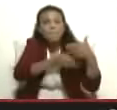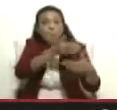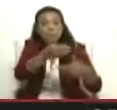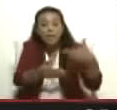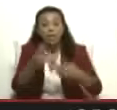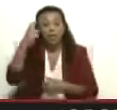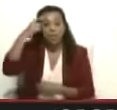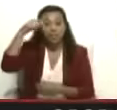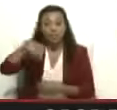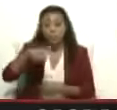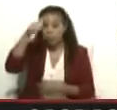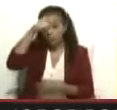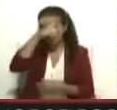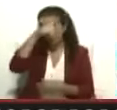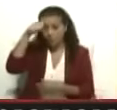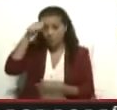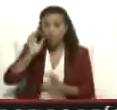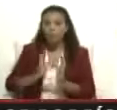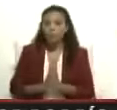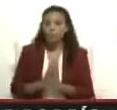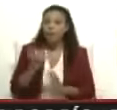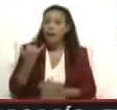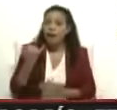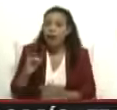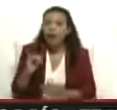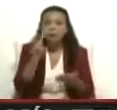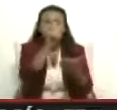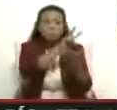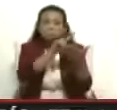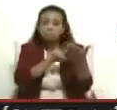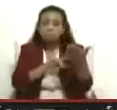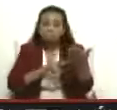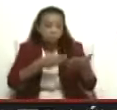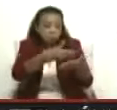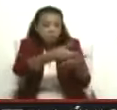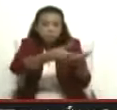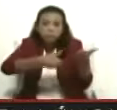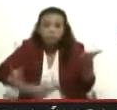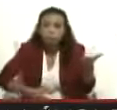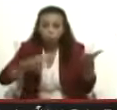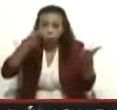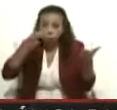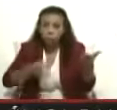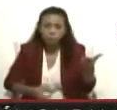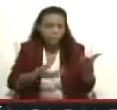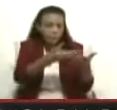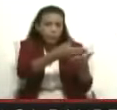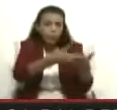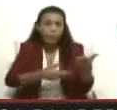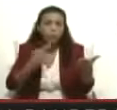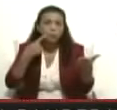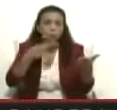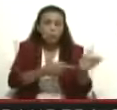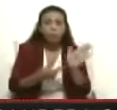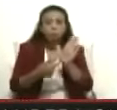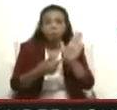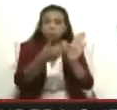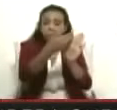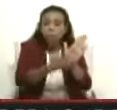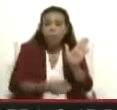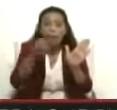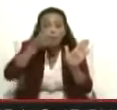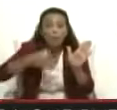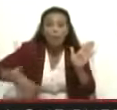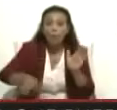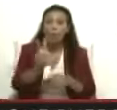día de hoy. Queremos leer un documento que le presentamos al pueblo